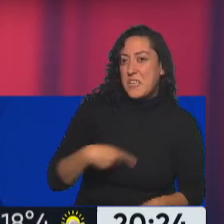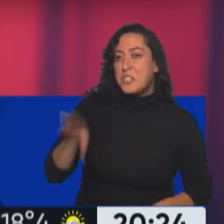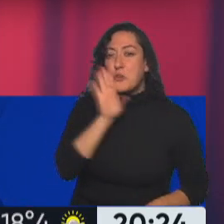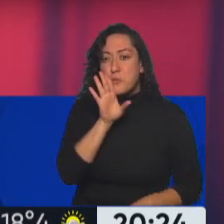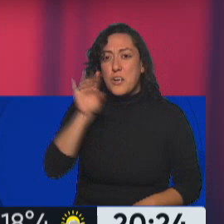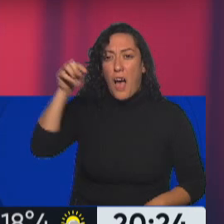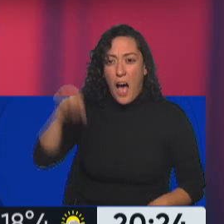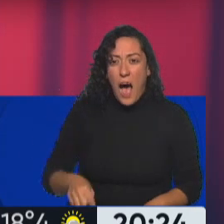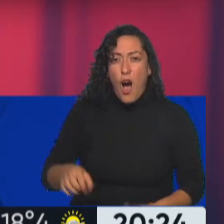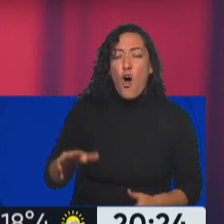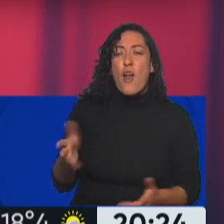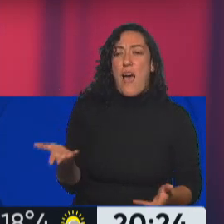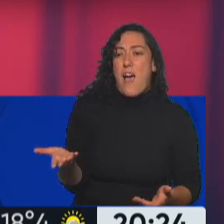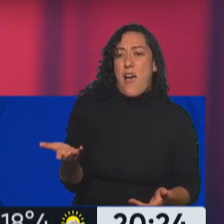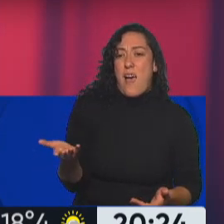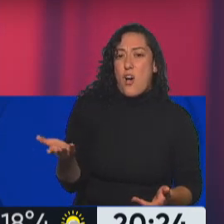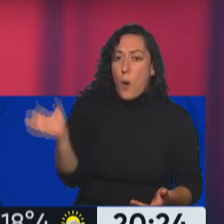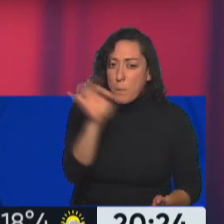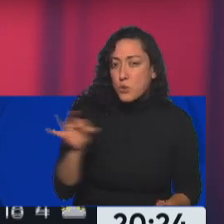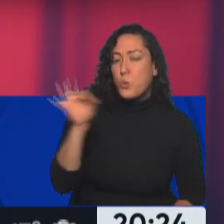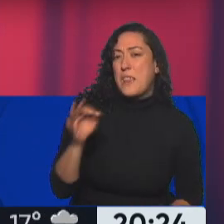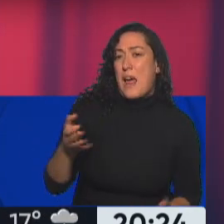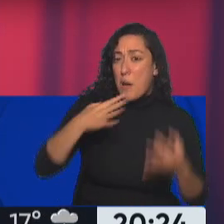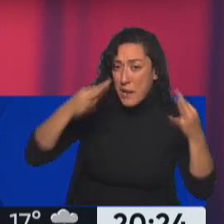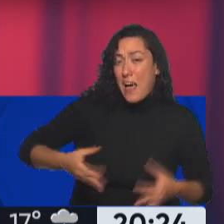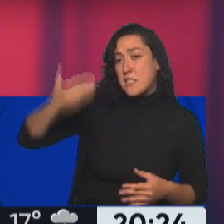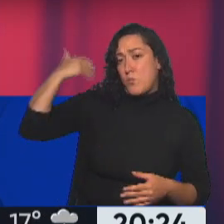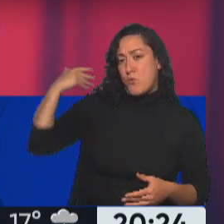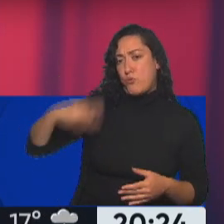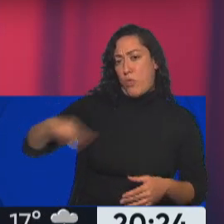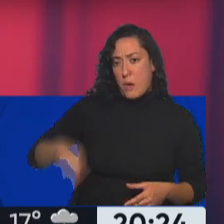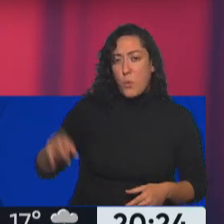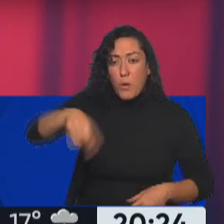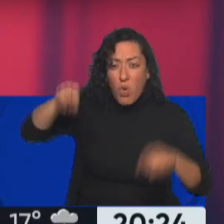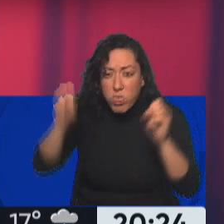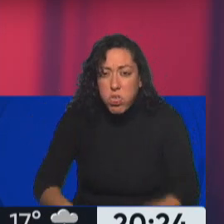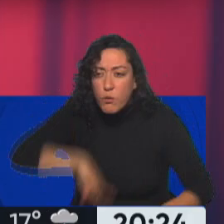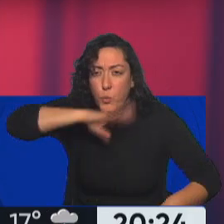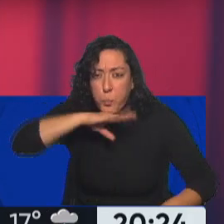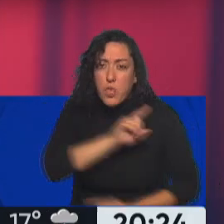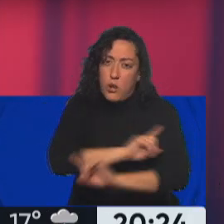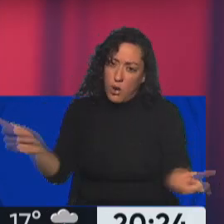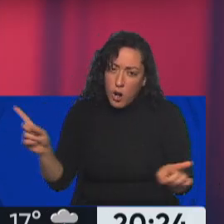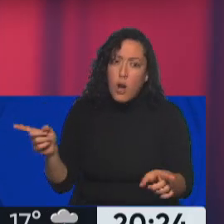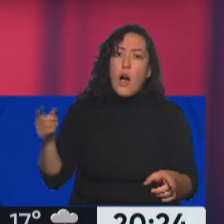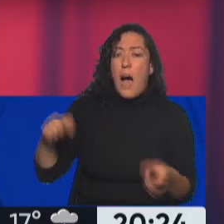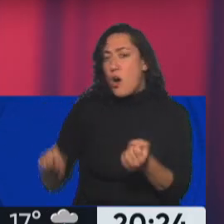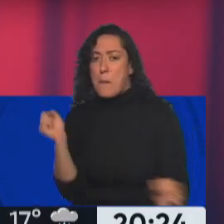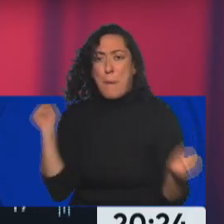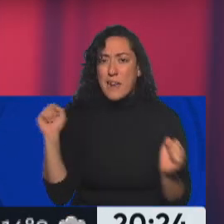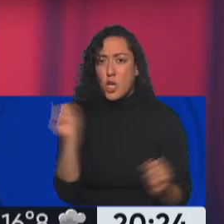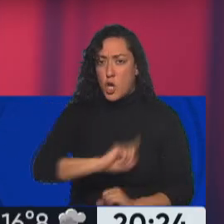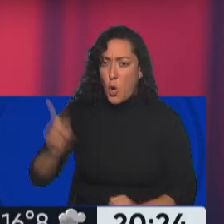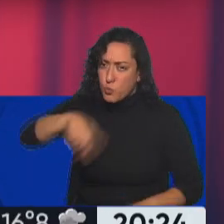la oportunidad de hacer algo que debió hacerse hace décadas. No sean débiles, no sean estúpidos, no entren en pánico.